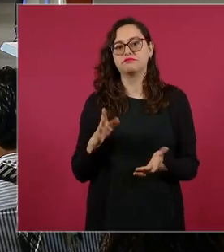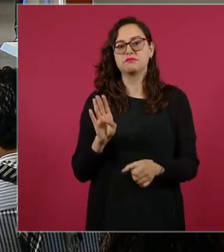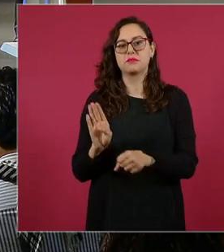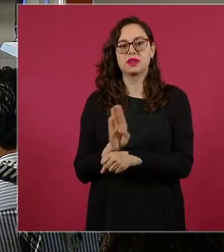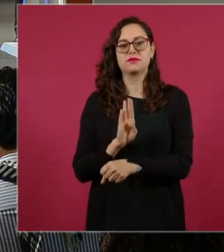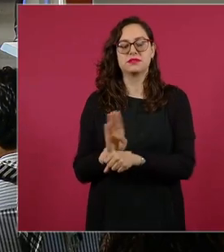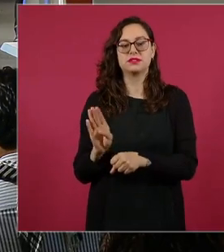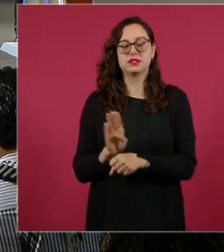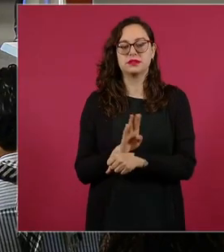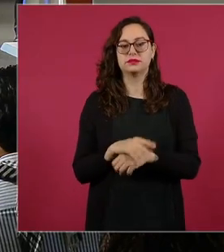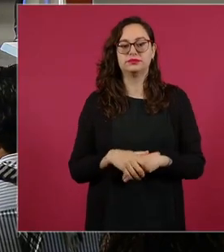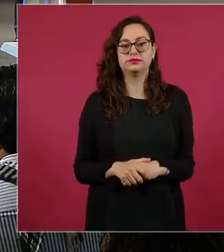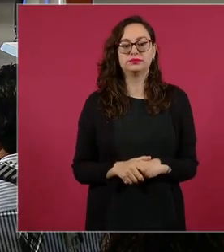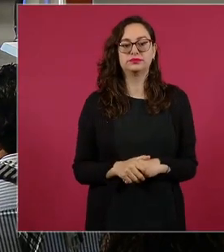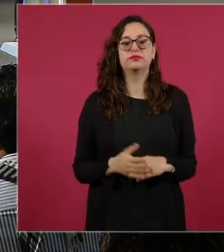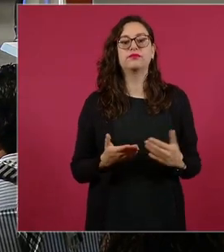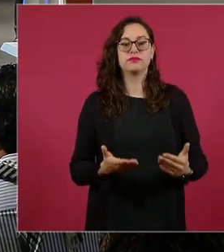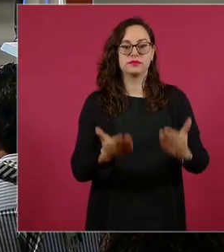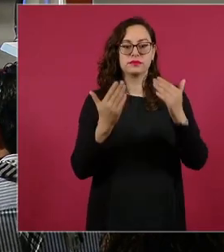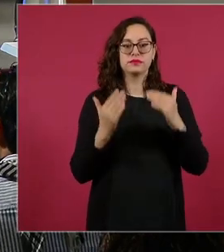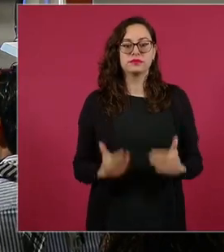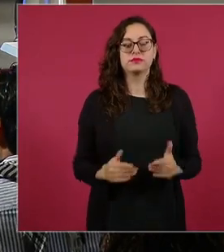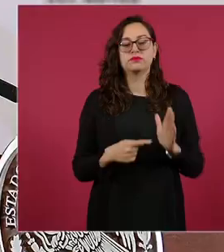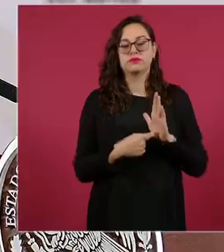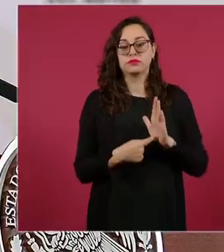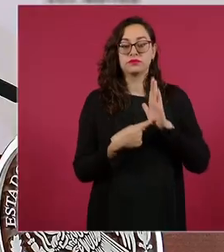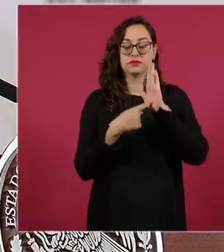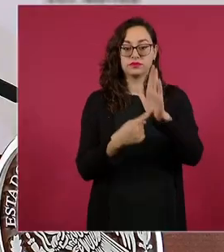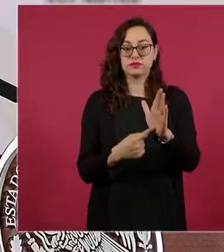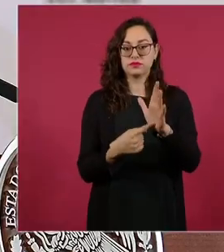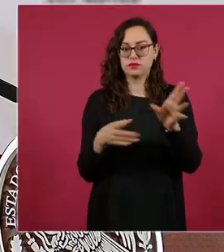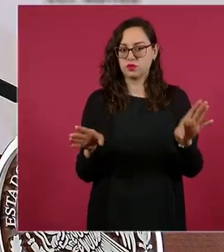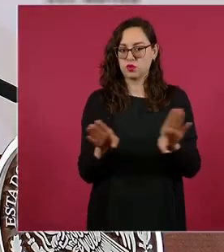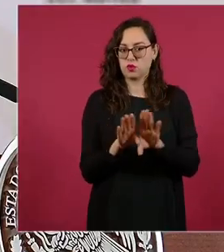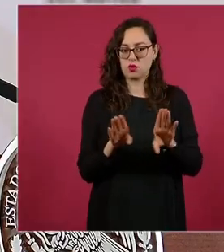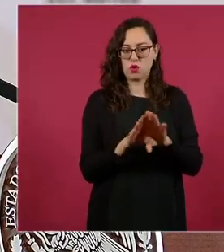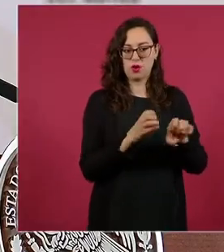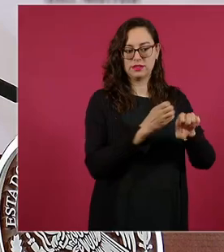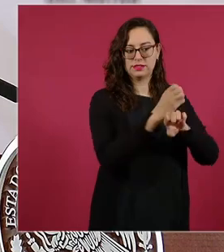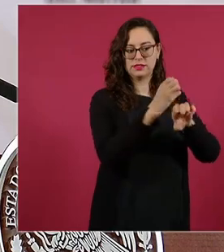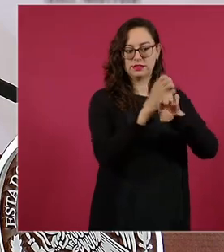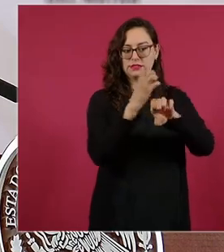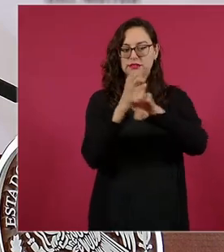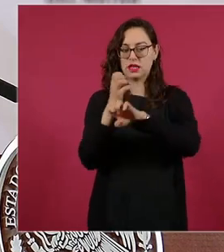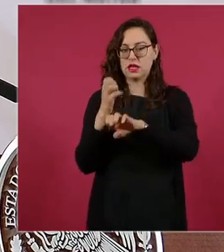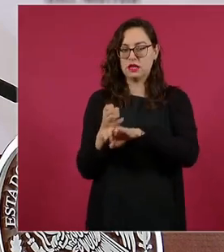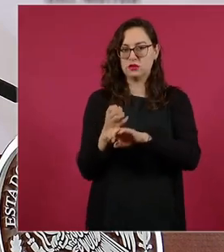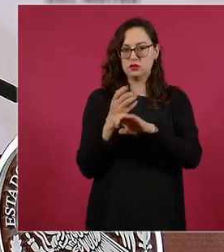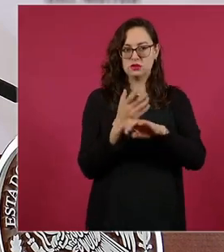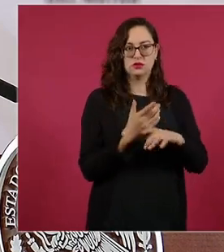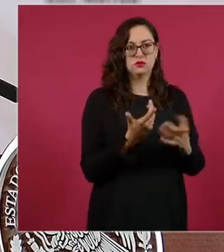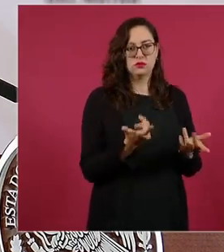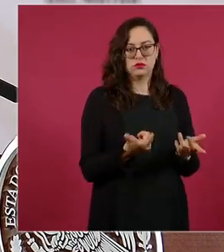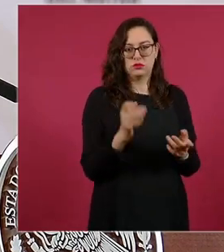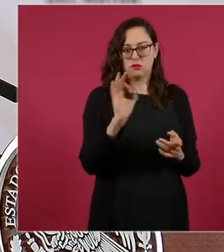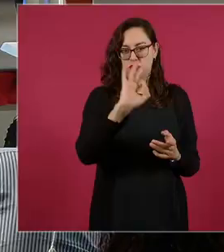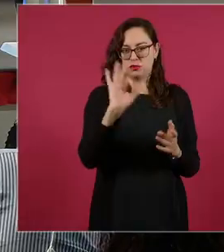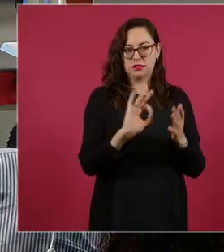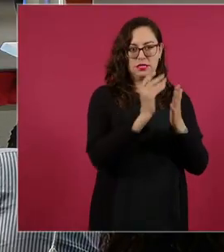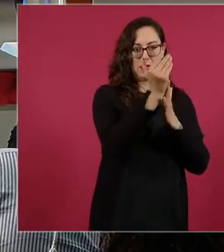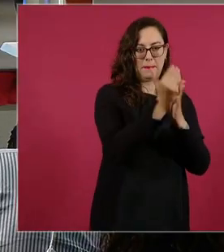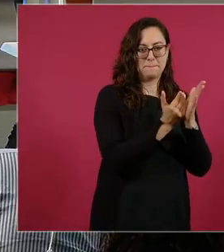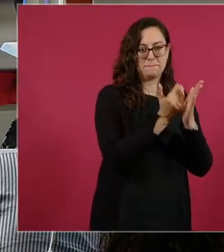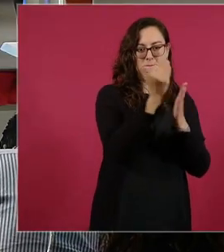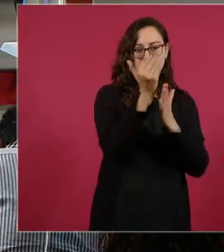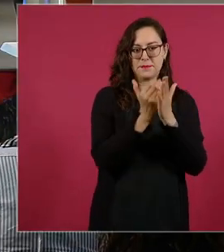cómo se distribuyen estos descuentos por Estado de la República. Pueden ver ahí que en los estados donde